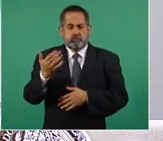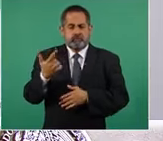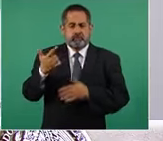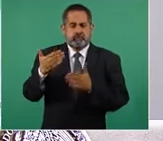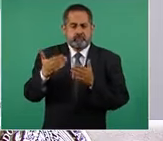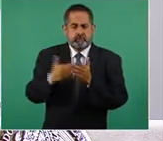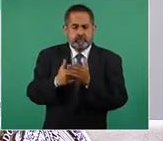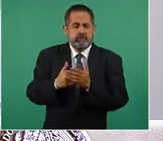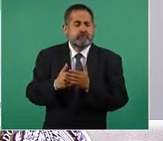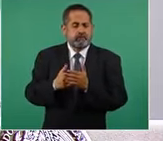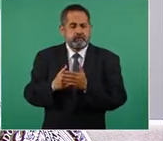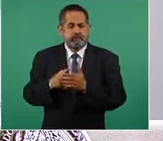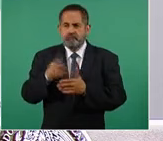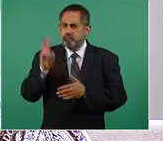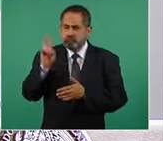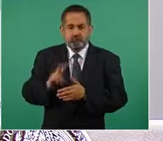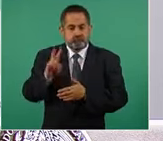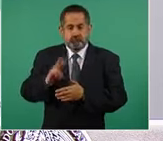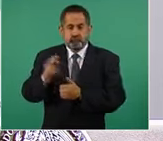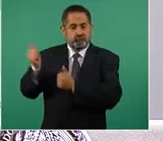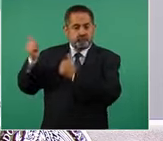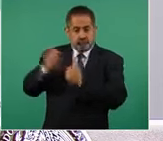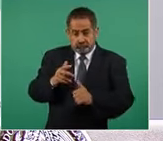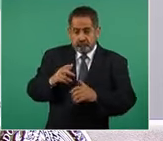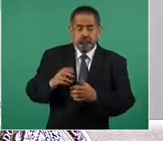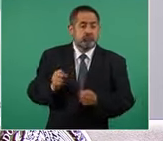3.457.000 vacunas, pero en realidad estamos terminando con